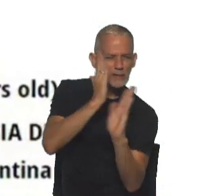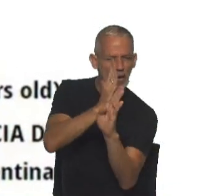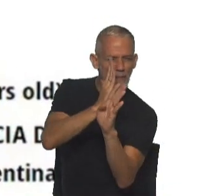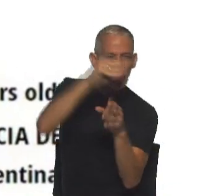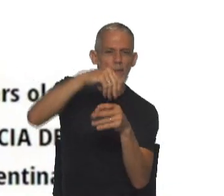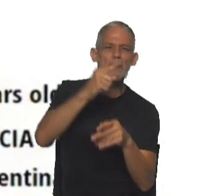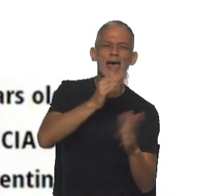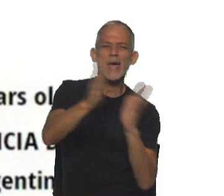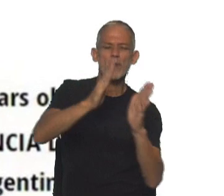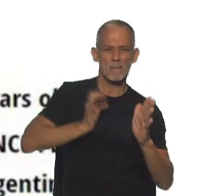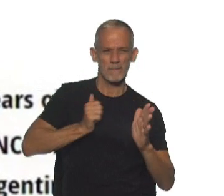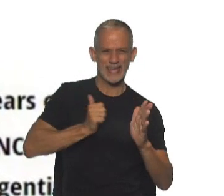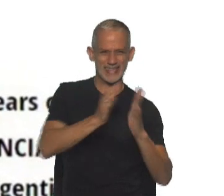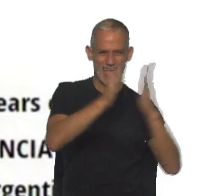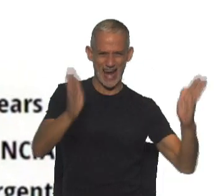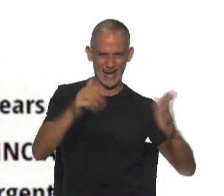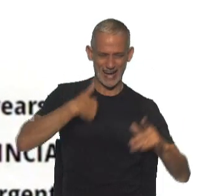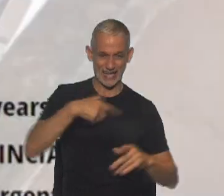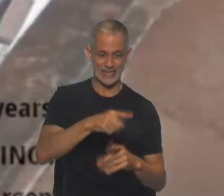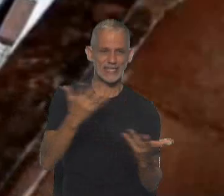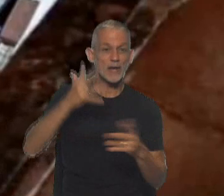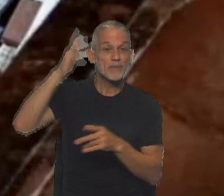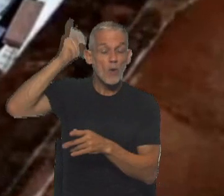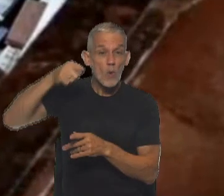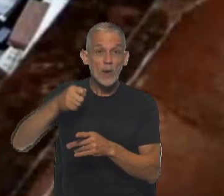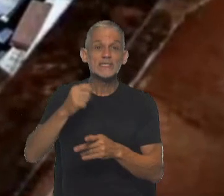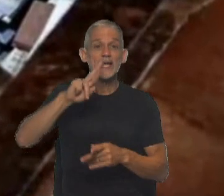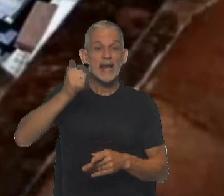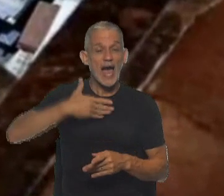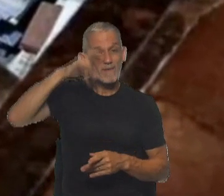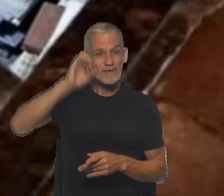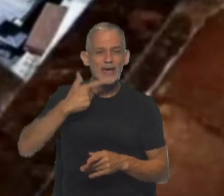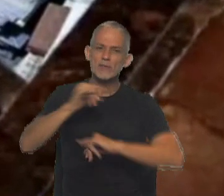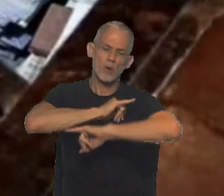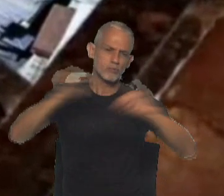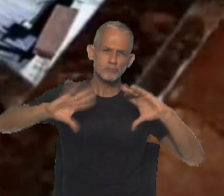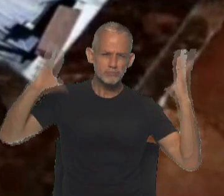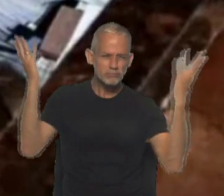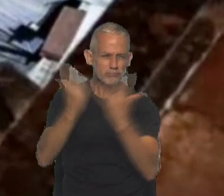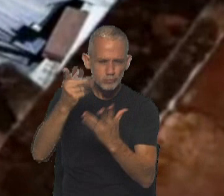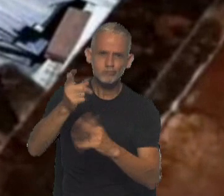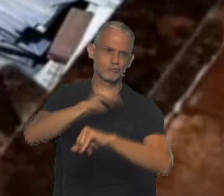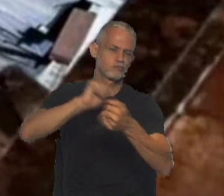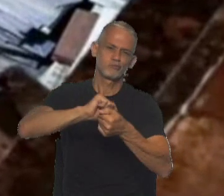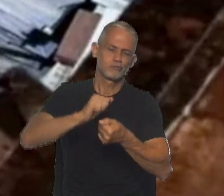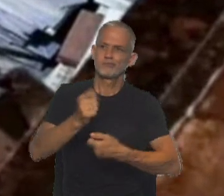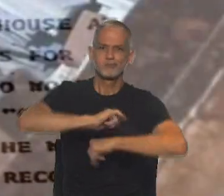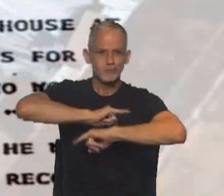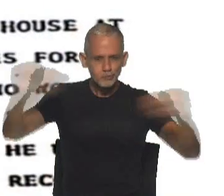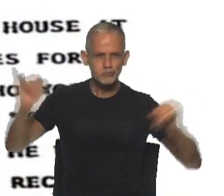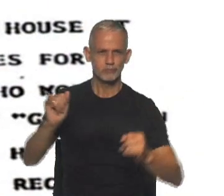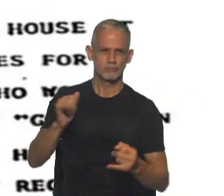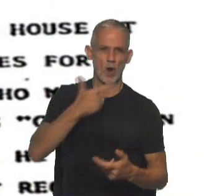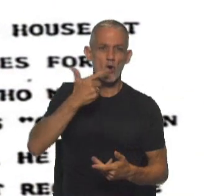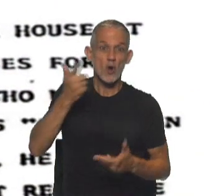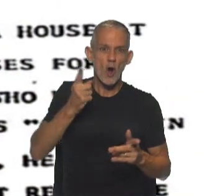La solicitud fue emitida por el juez federal Daniel Rafecas e Interpol publicó esta alerta roja que